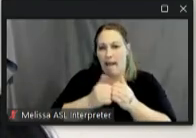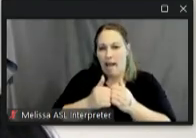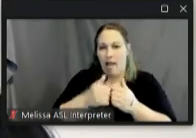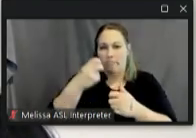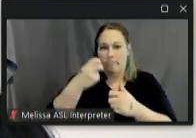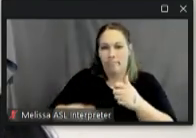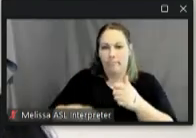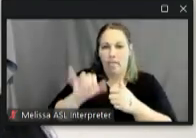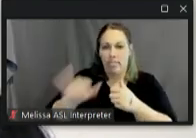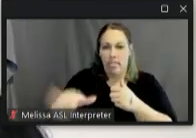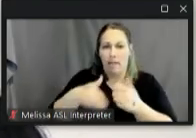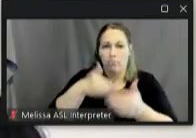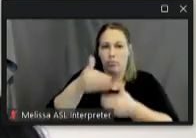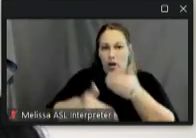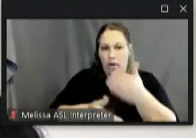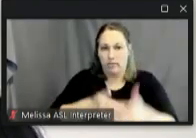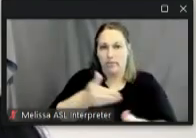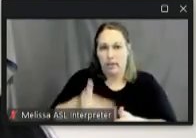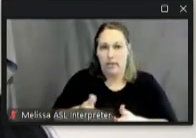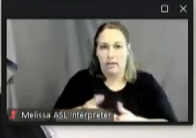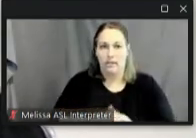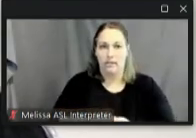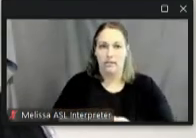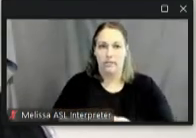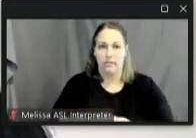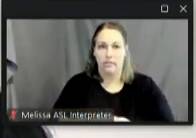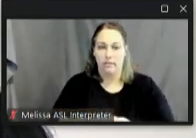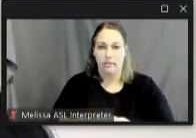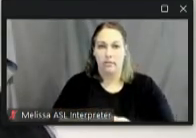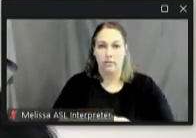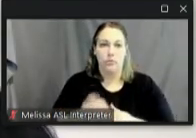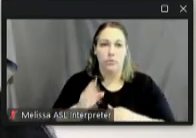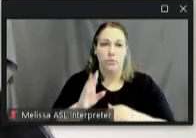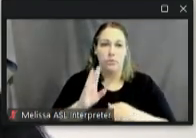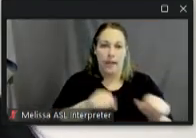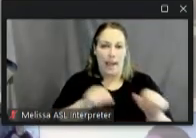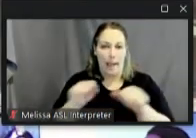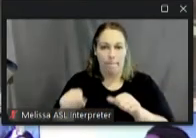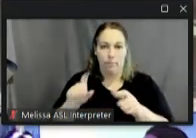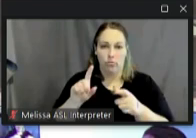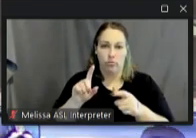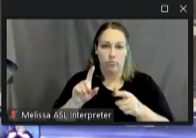y distribución de la PA en un tiempo reducido que tenemos. Gracias.